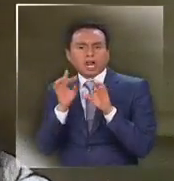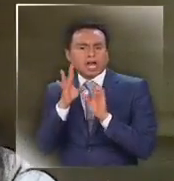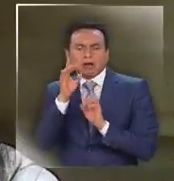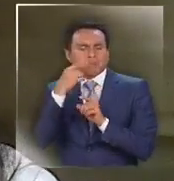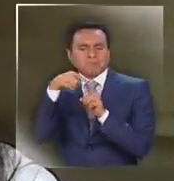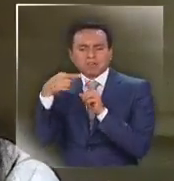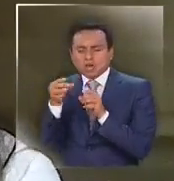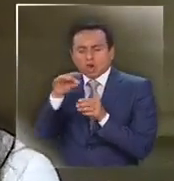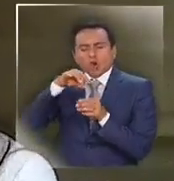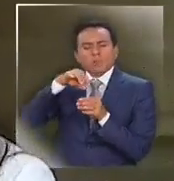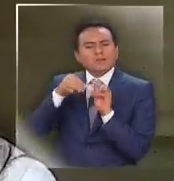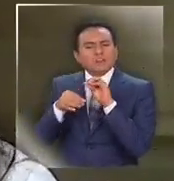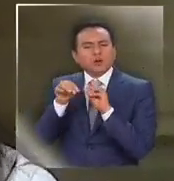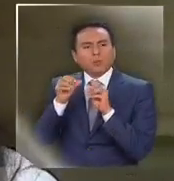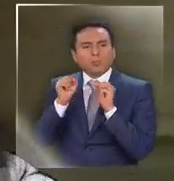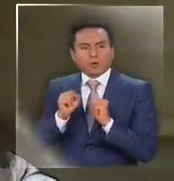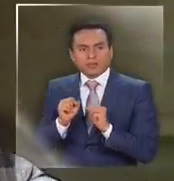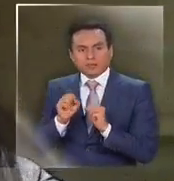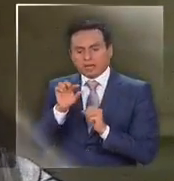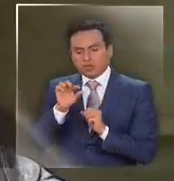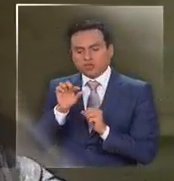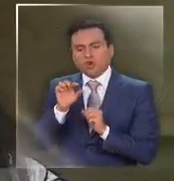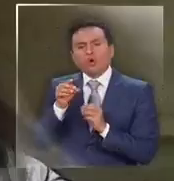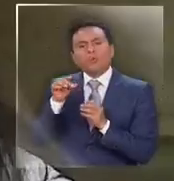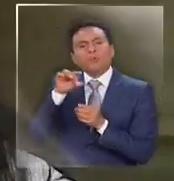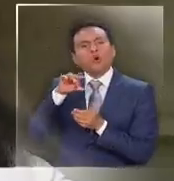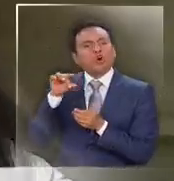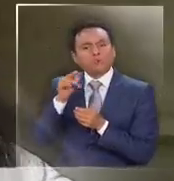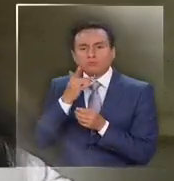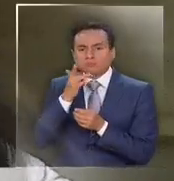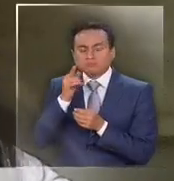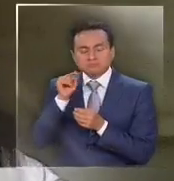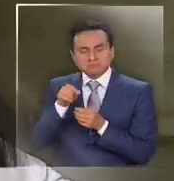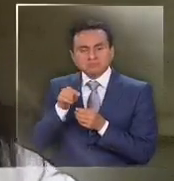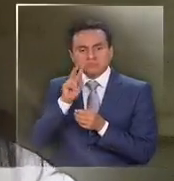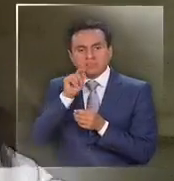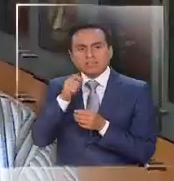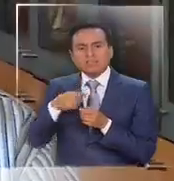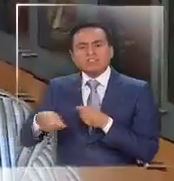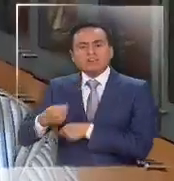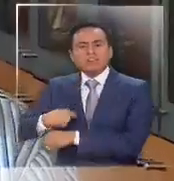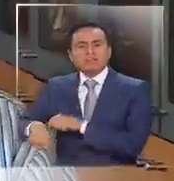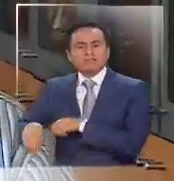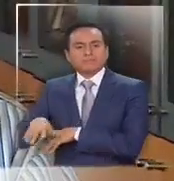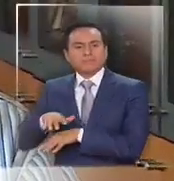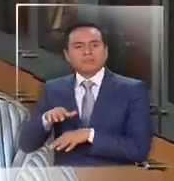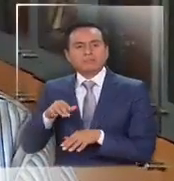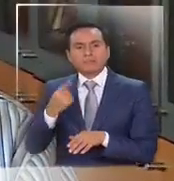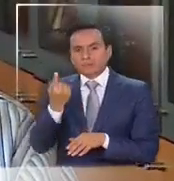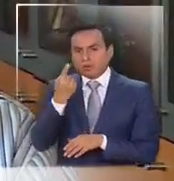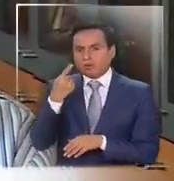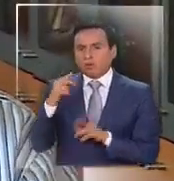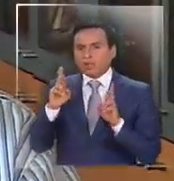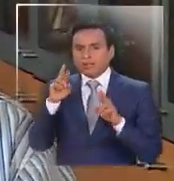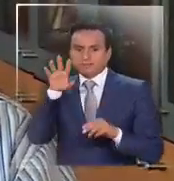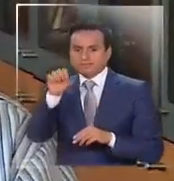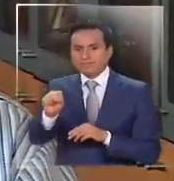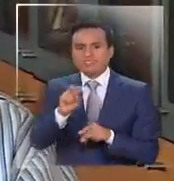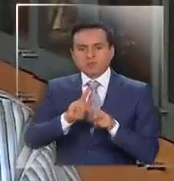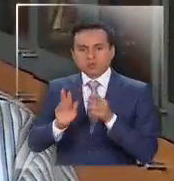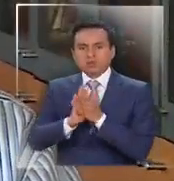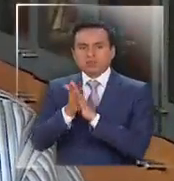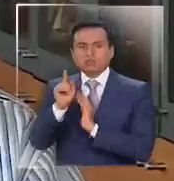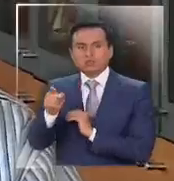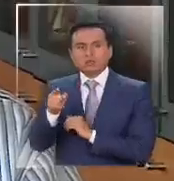comprimido, que pueden ser comprimidos pequeños o polvo, y esto se trafica. Primero, ojalá que pillemos a los que hicieron